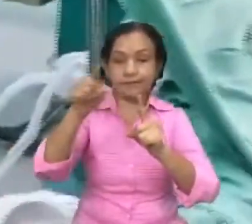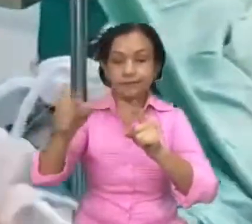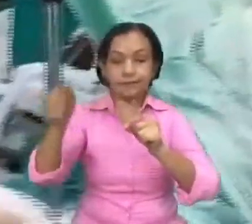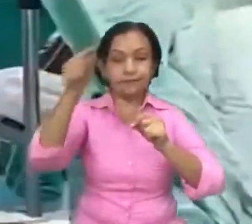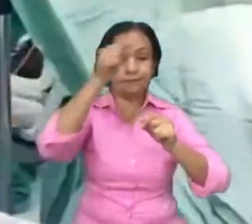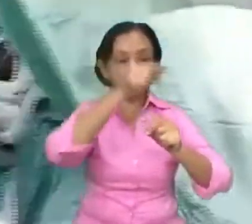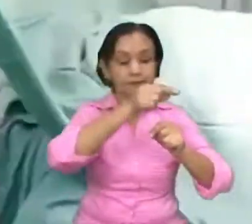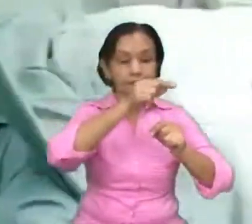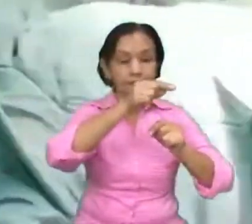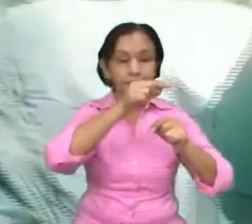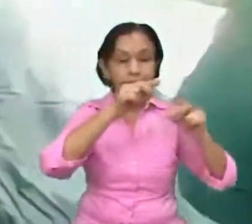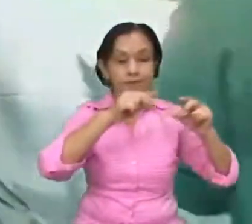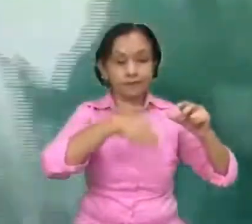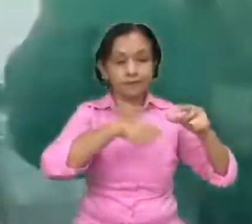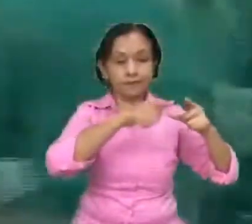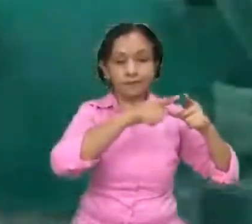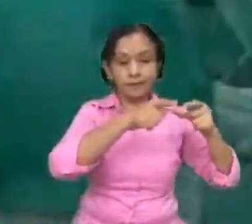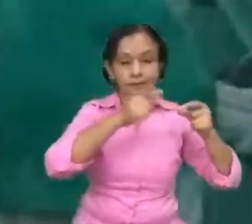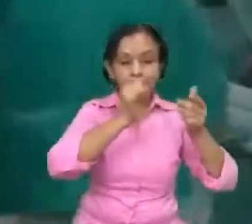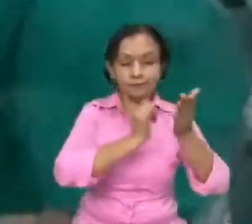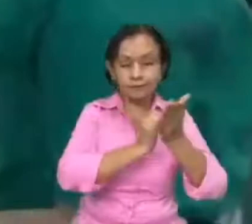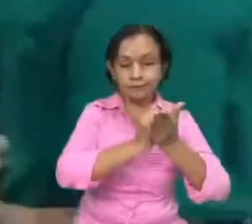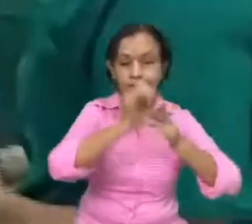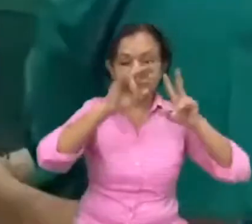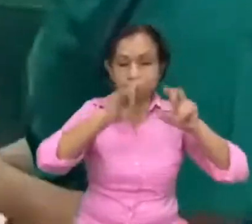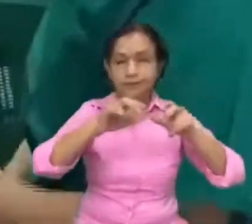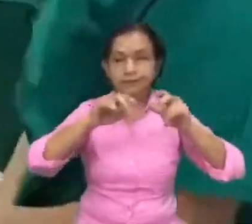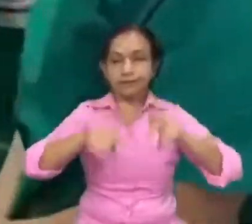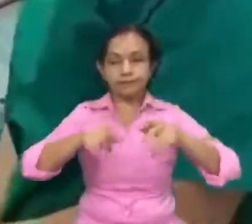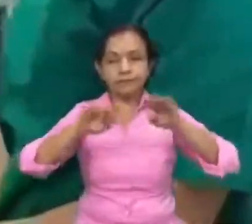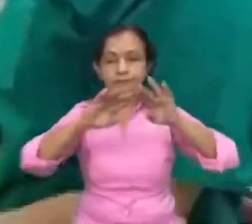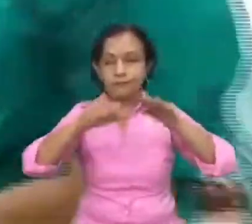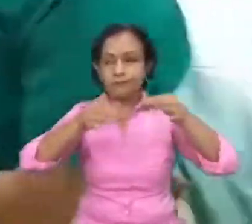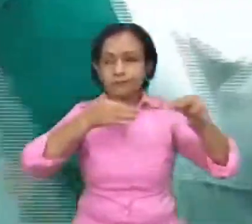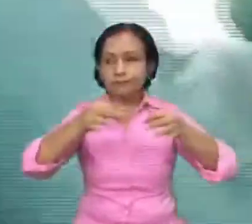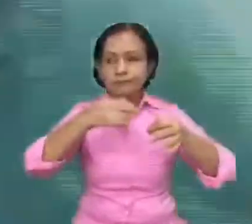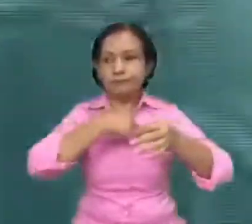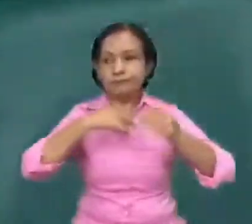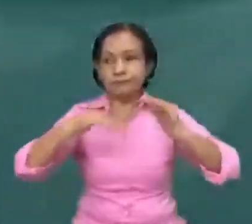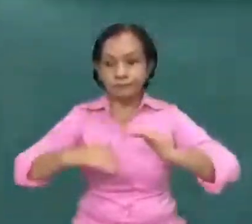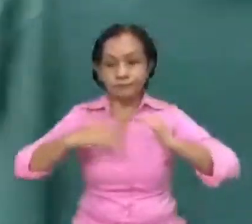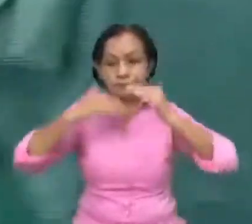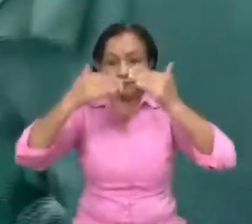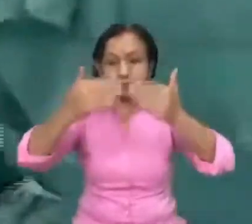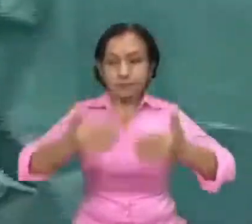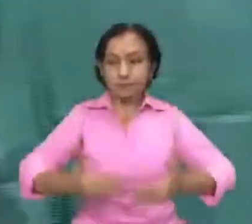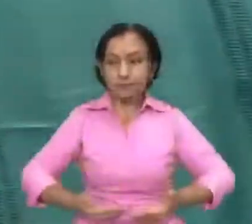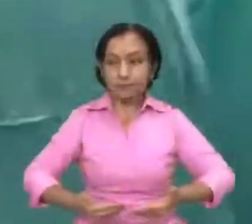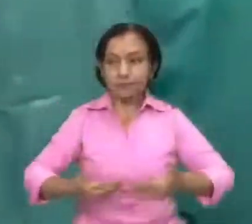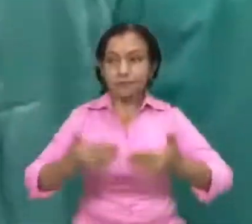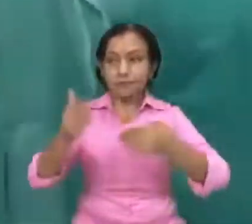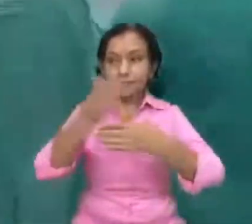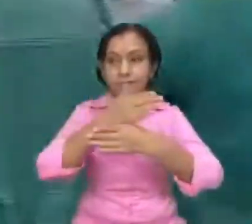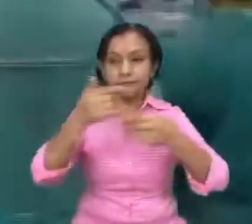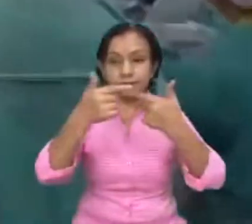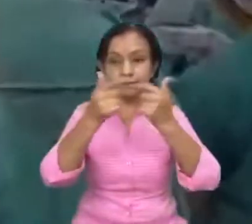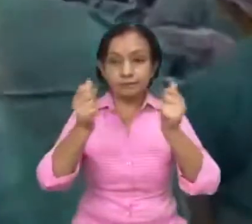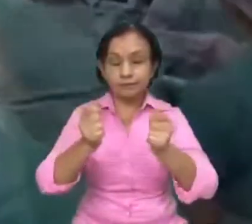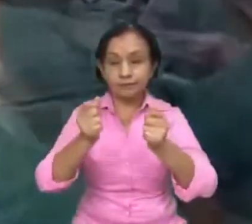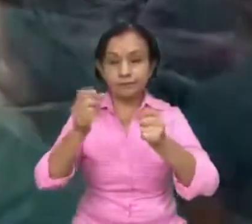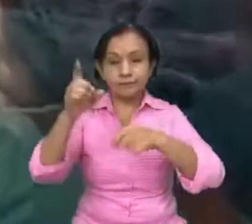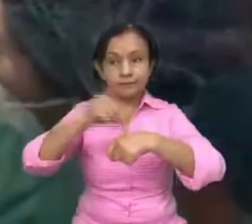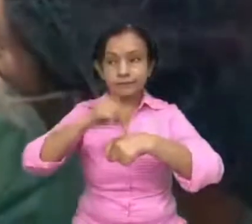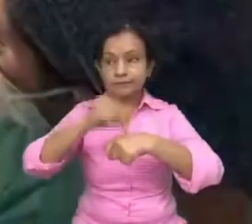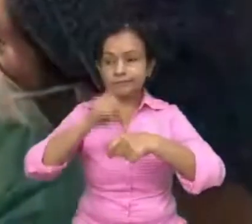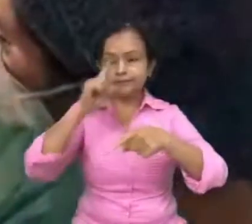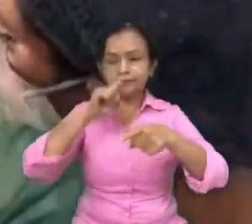de referencia nacional, se hacen los estudios diagnósticos, se ingresa, se prepara la cirugía, se prepara el equipo multidisciplinario